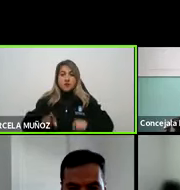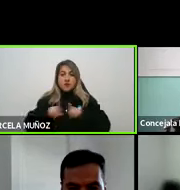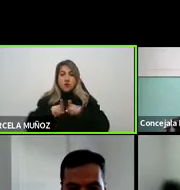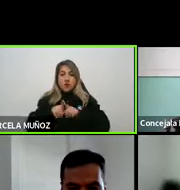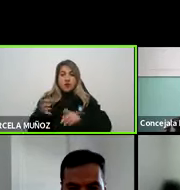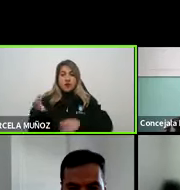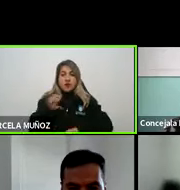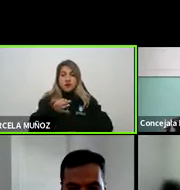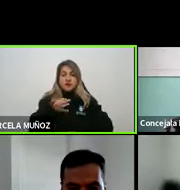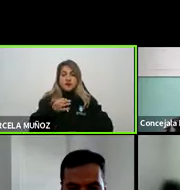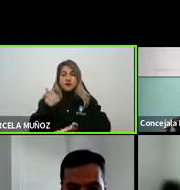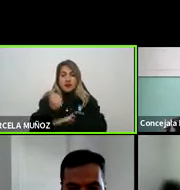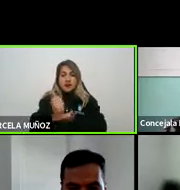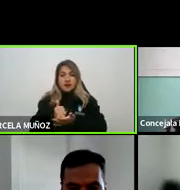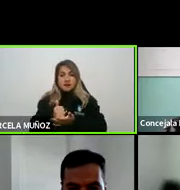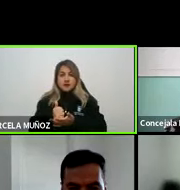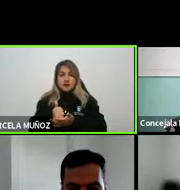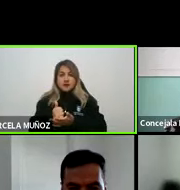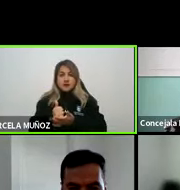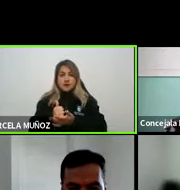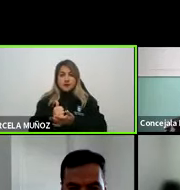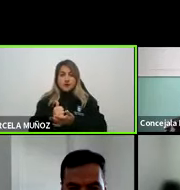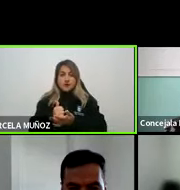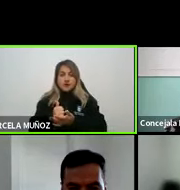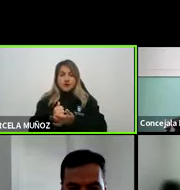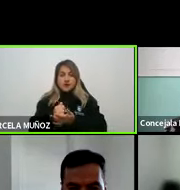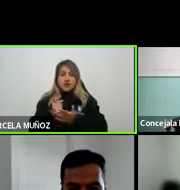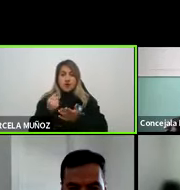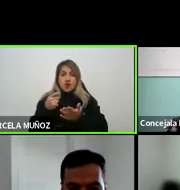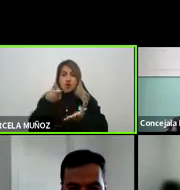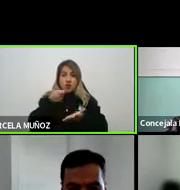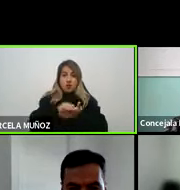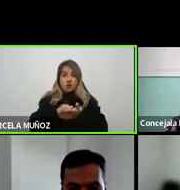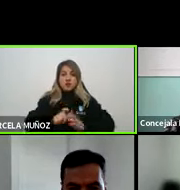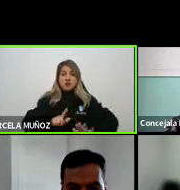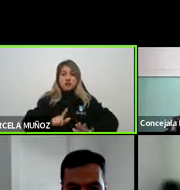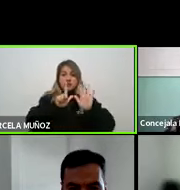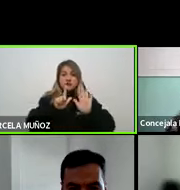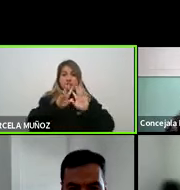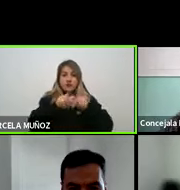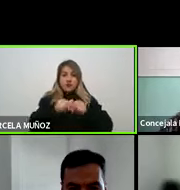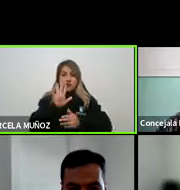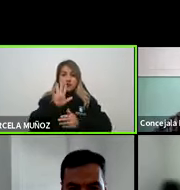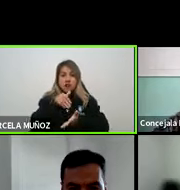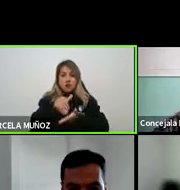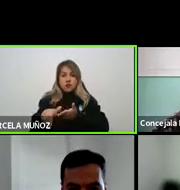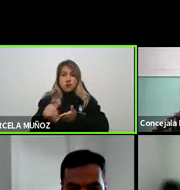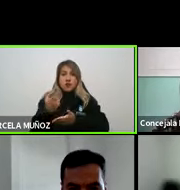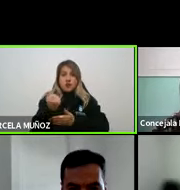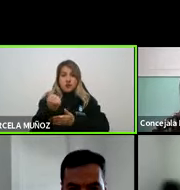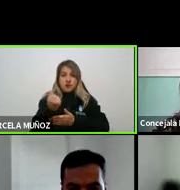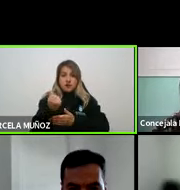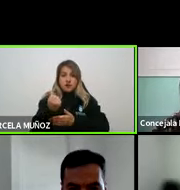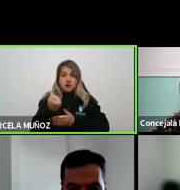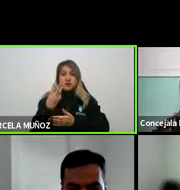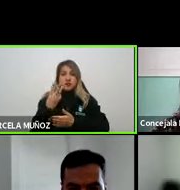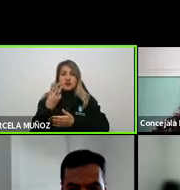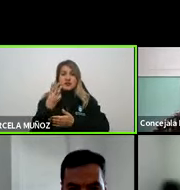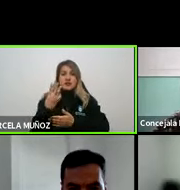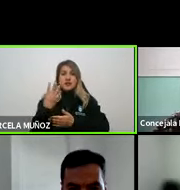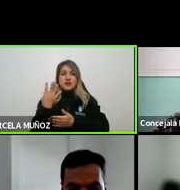Paulina Bobadilla, si hablamos de un aporte para 7 familias de 5 millones de pesos cada una, son